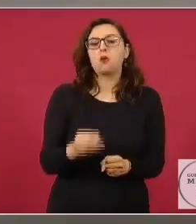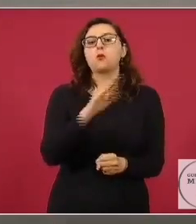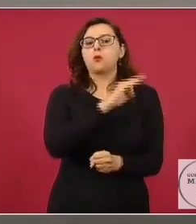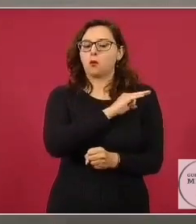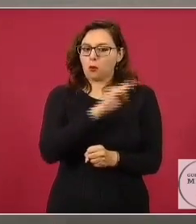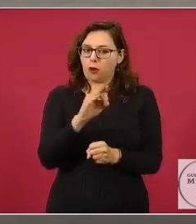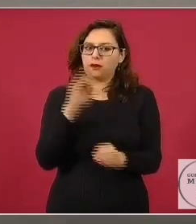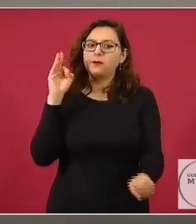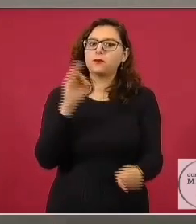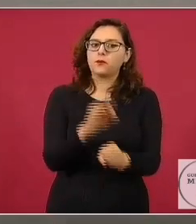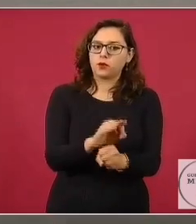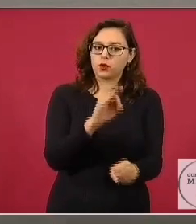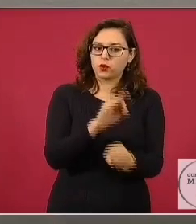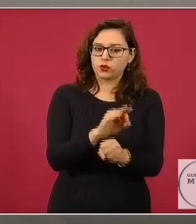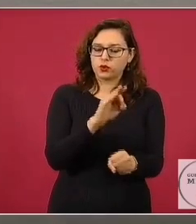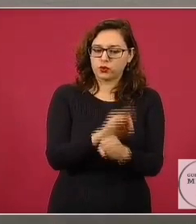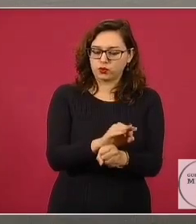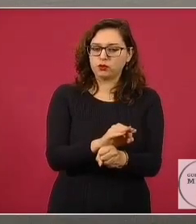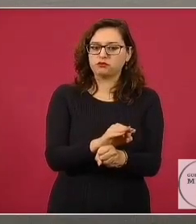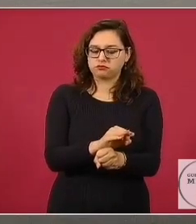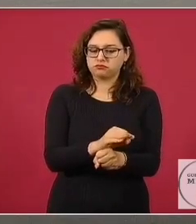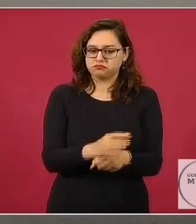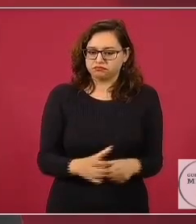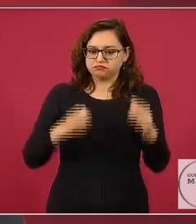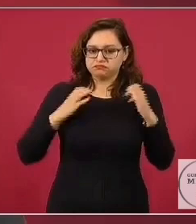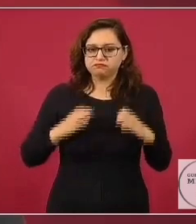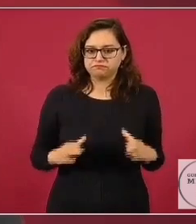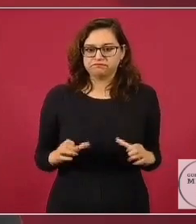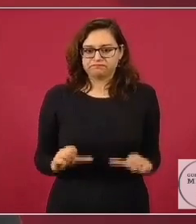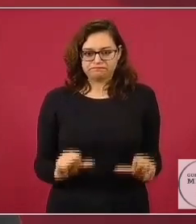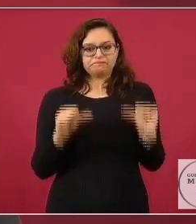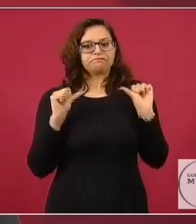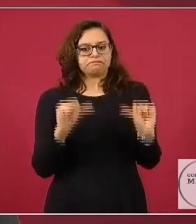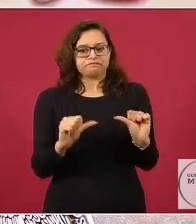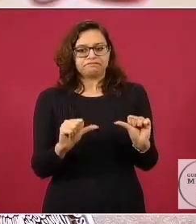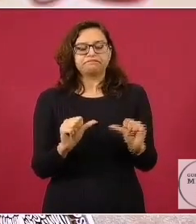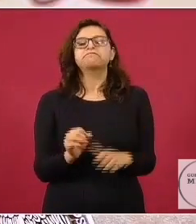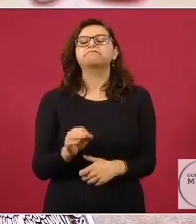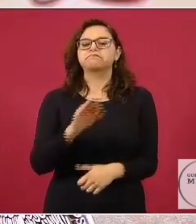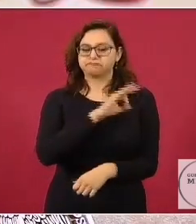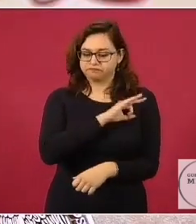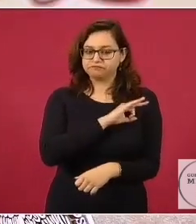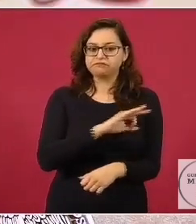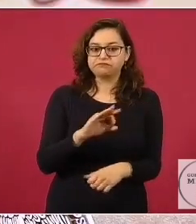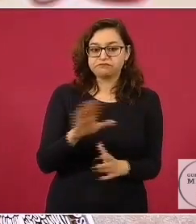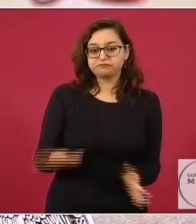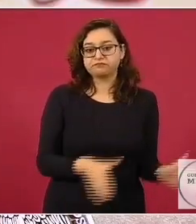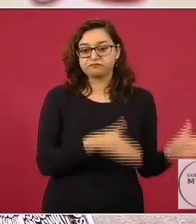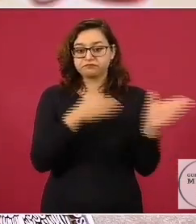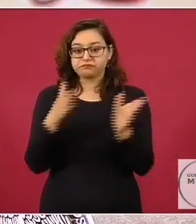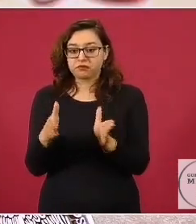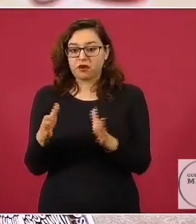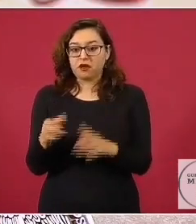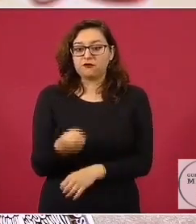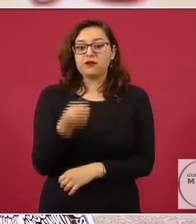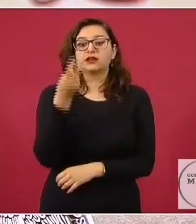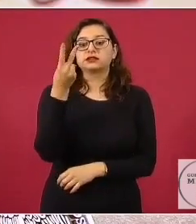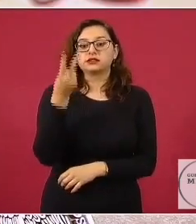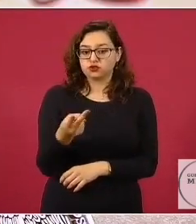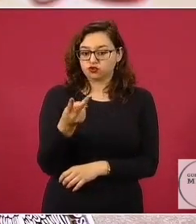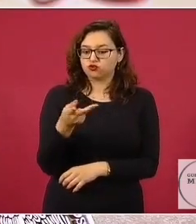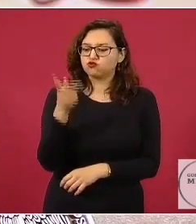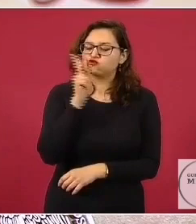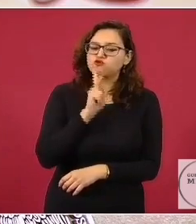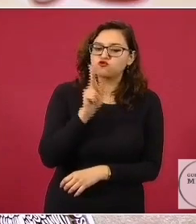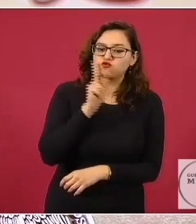conferir una respuesta inmune potencialmente protectora, y ahora estamos en la fase 2, y